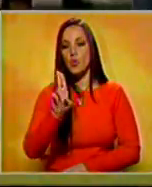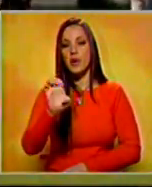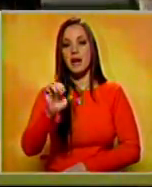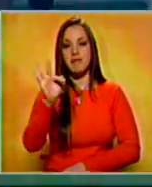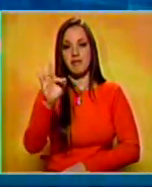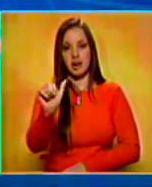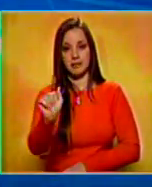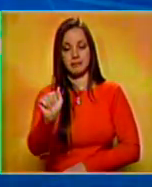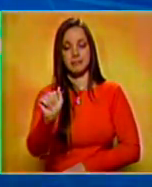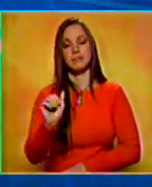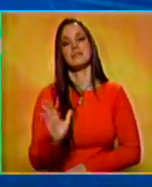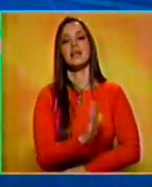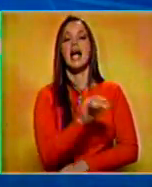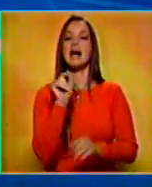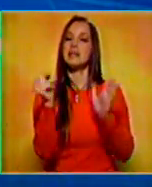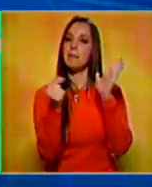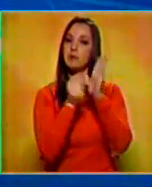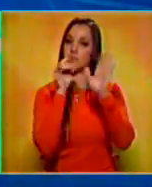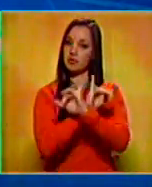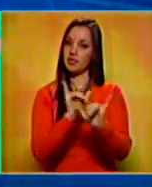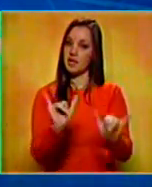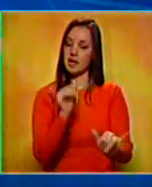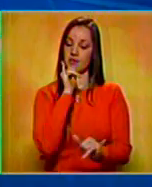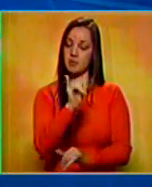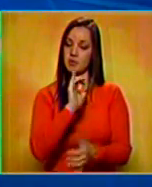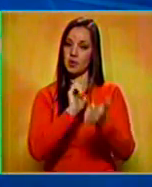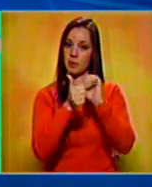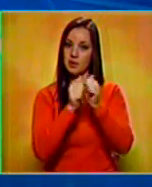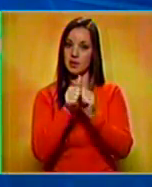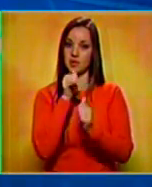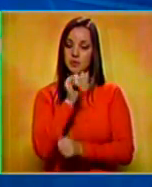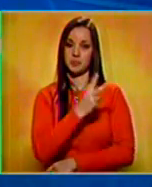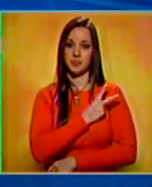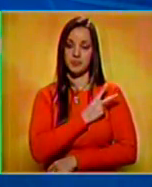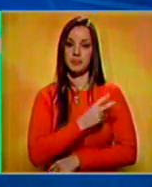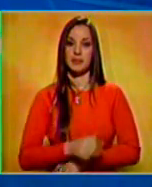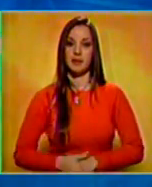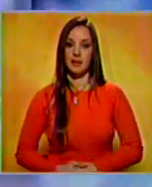ida. Bien, y con esto ponemos punto final a la información deportiva en Noticiero Venevisión.